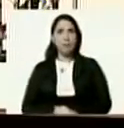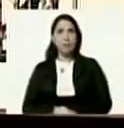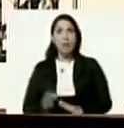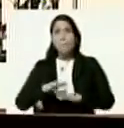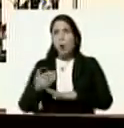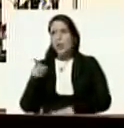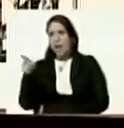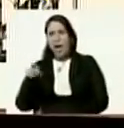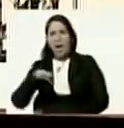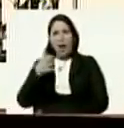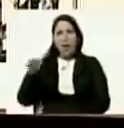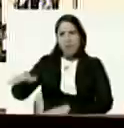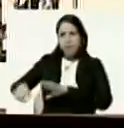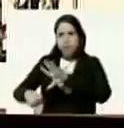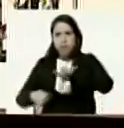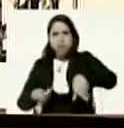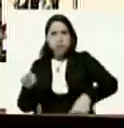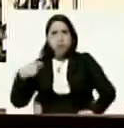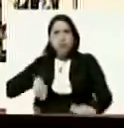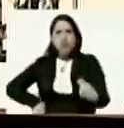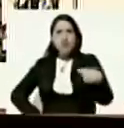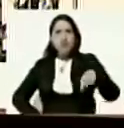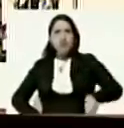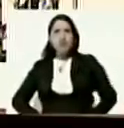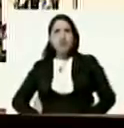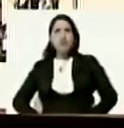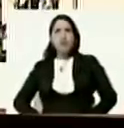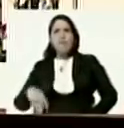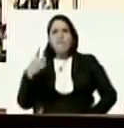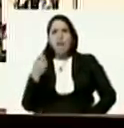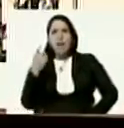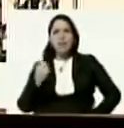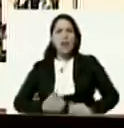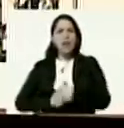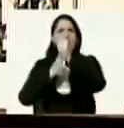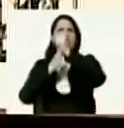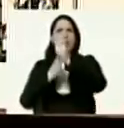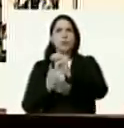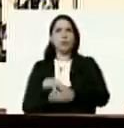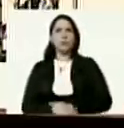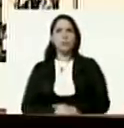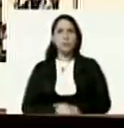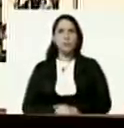su corrupción, por su falta de liderazgo.